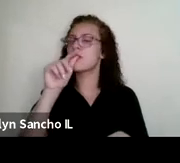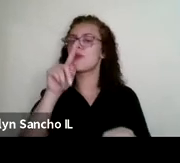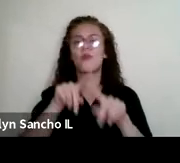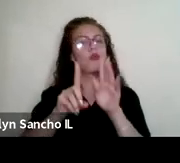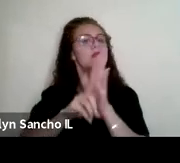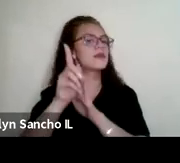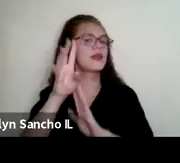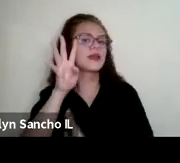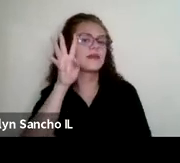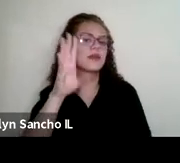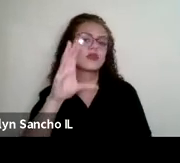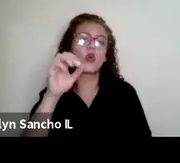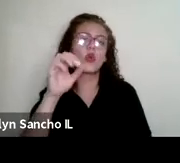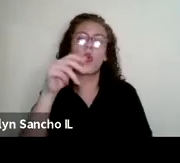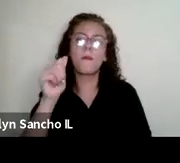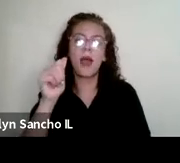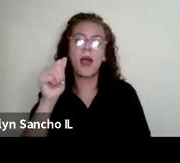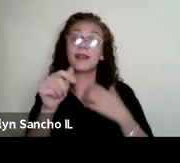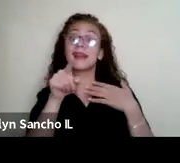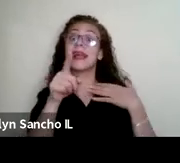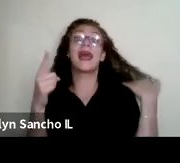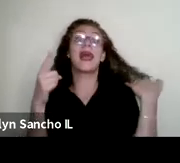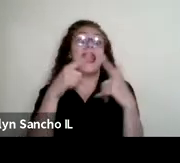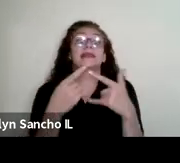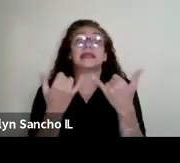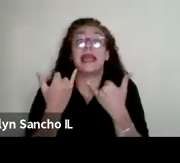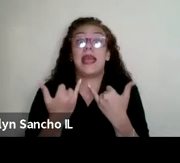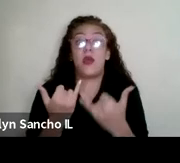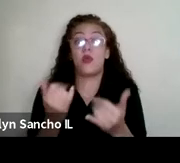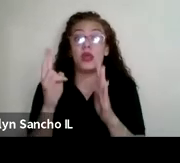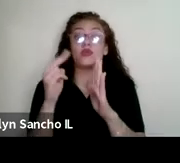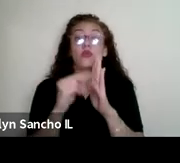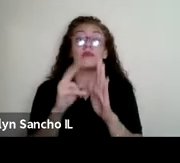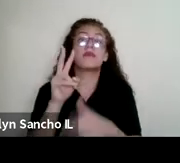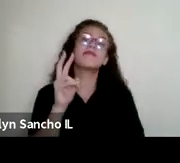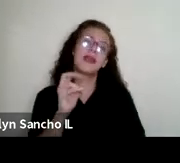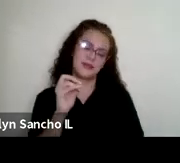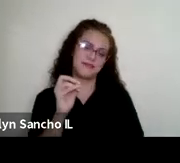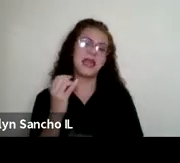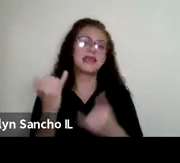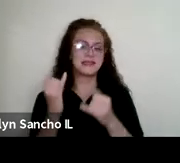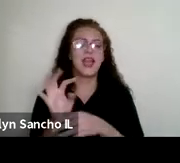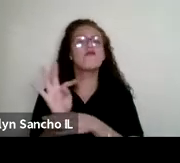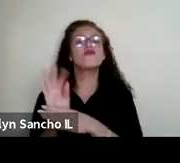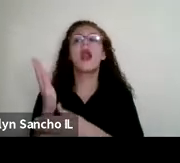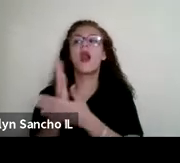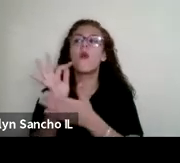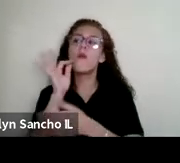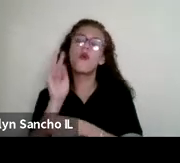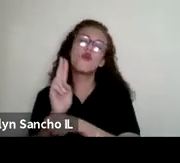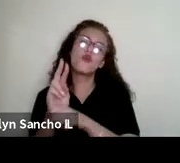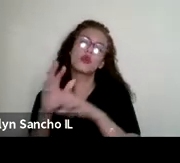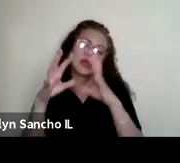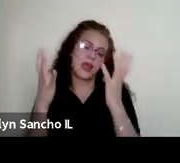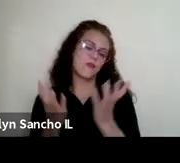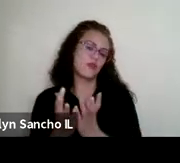el invento de la copa menstrual que hasta ahora, en 2020, están usando algunas mujeres en el